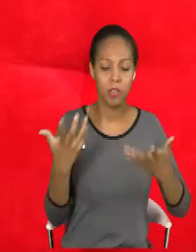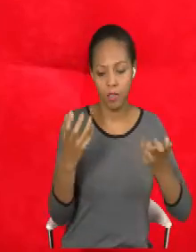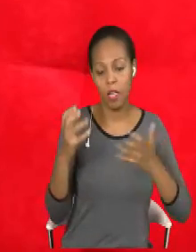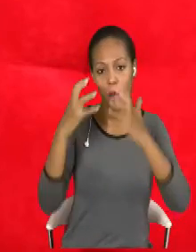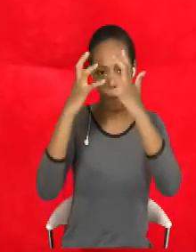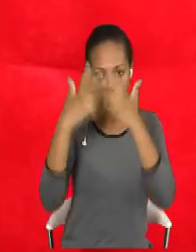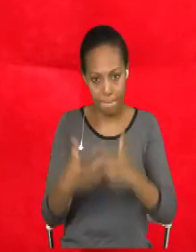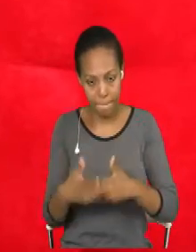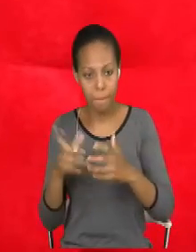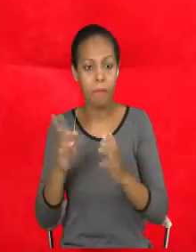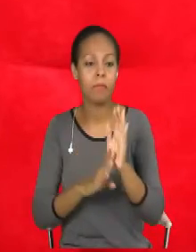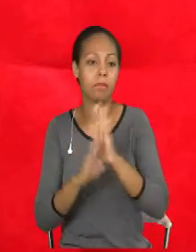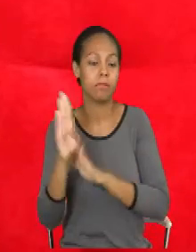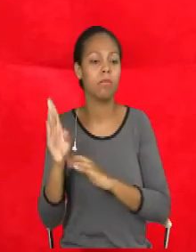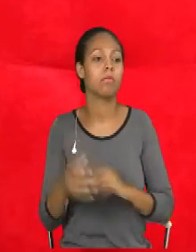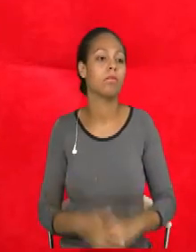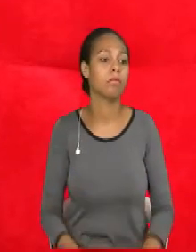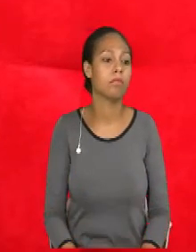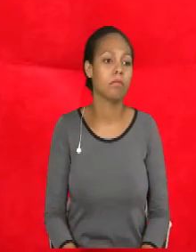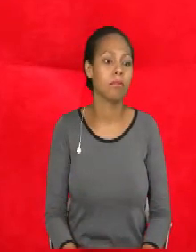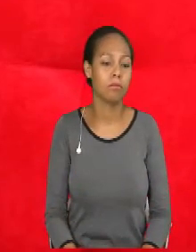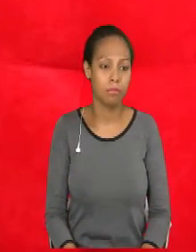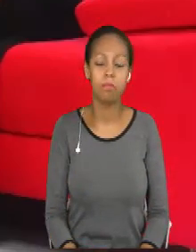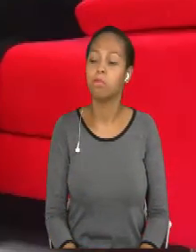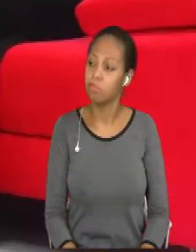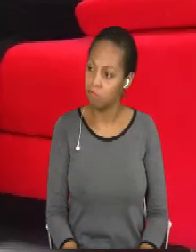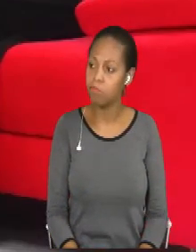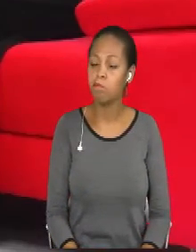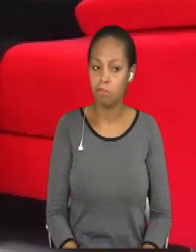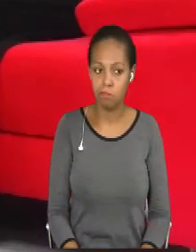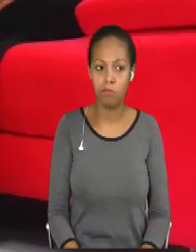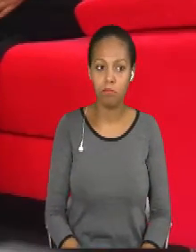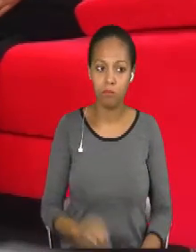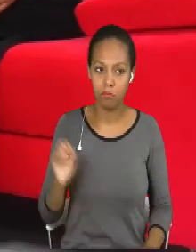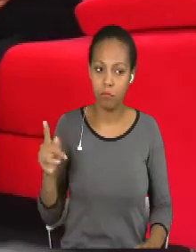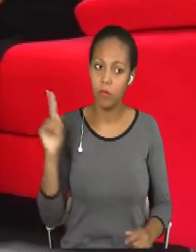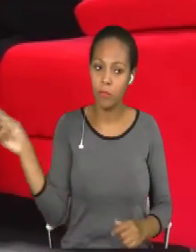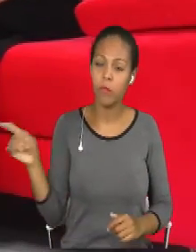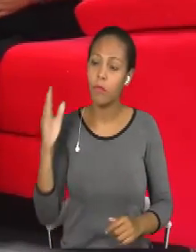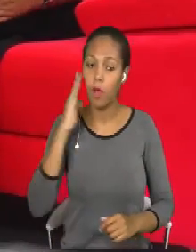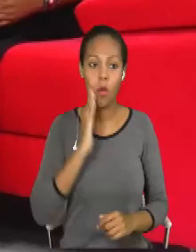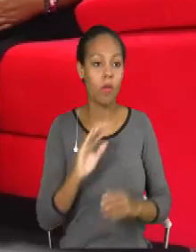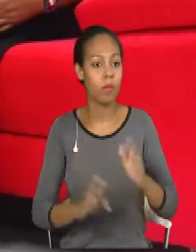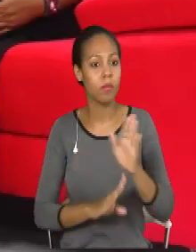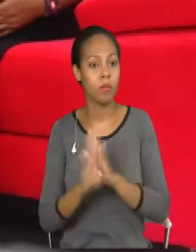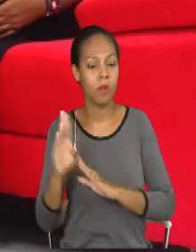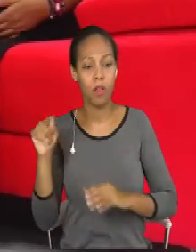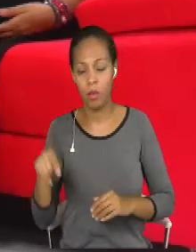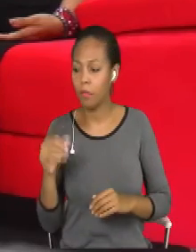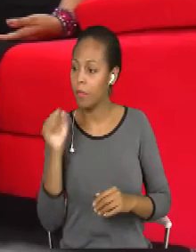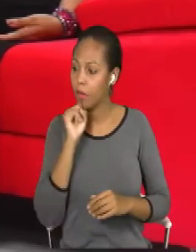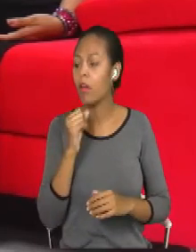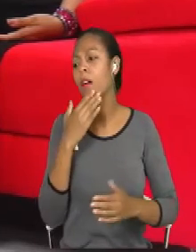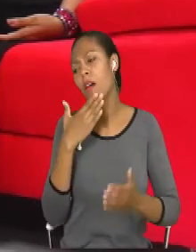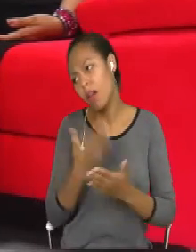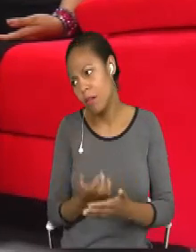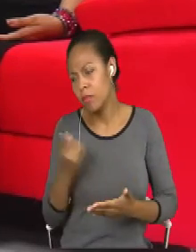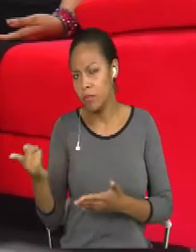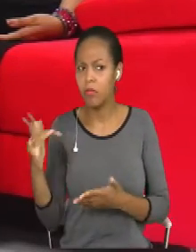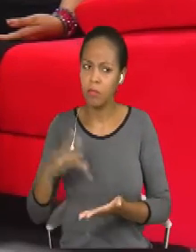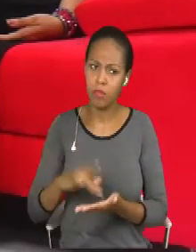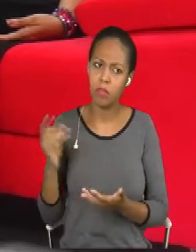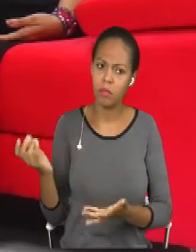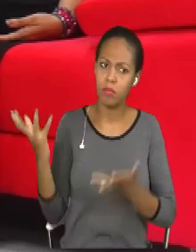querer salir adelante. Bueno, entonces estos son los jóvenes emprendedores en Barranca Bermeja. Cristian, muchísimas gracias por venir a